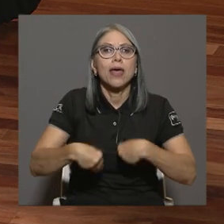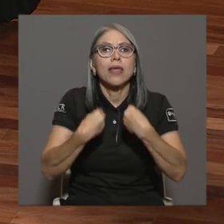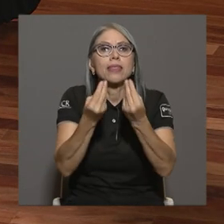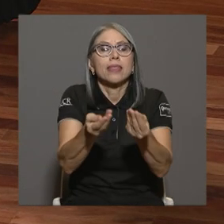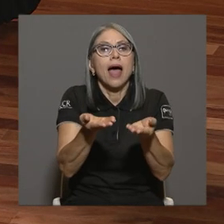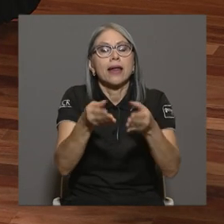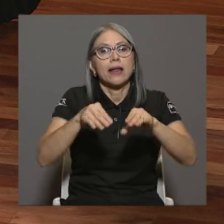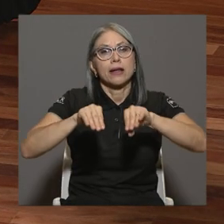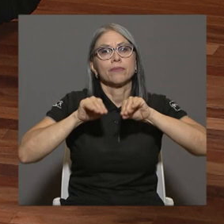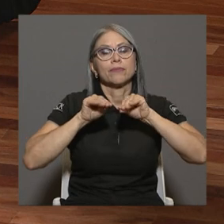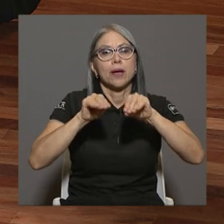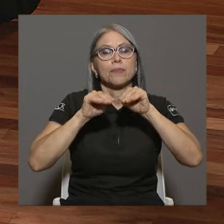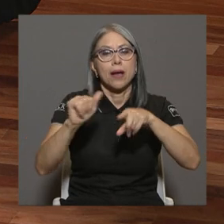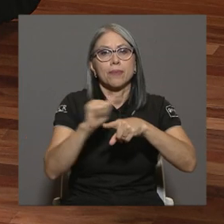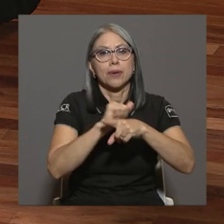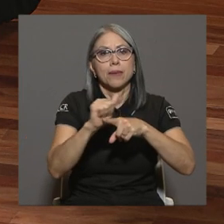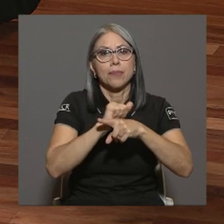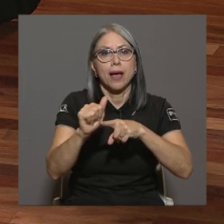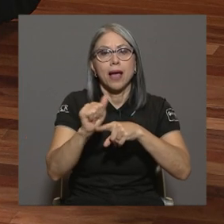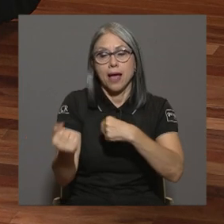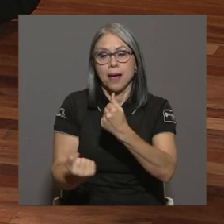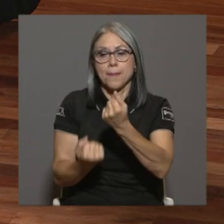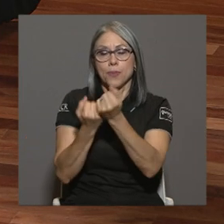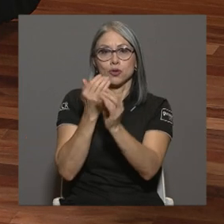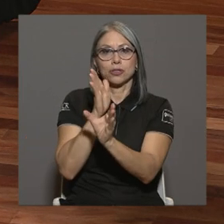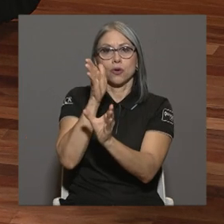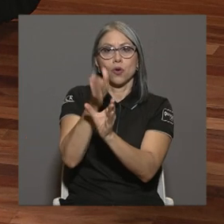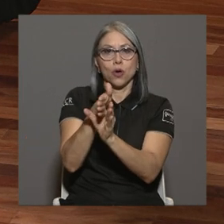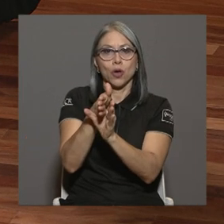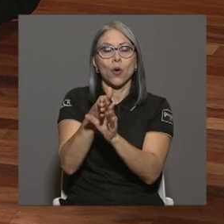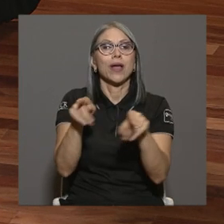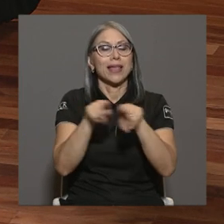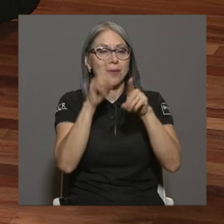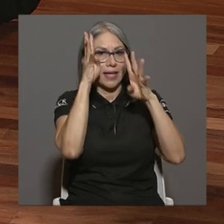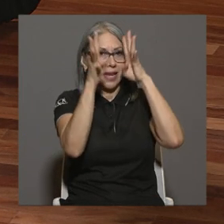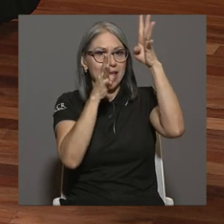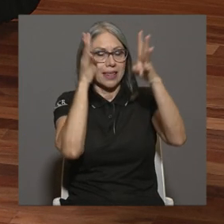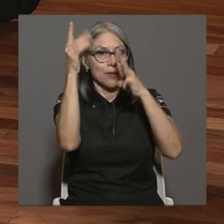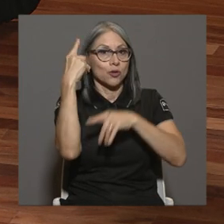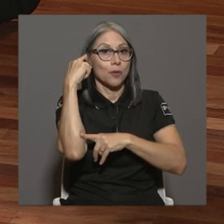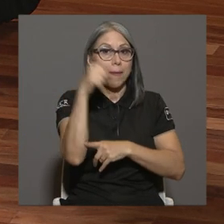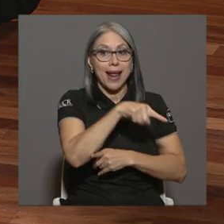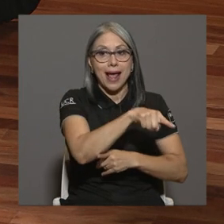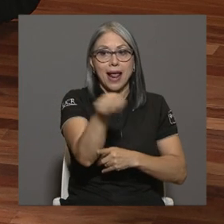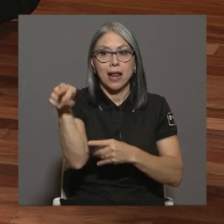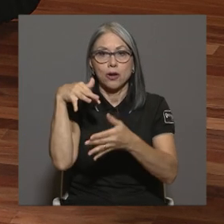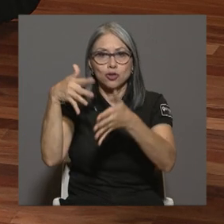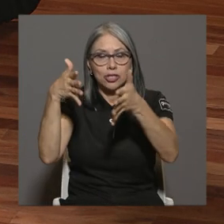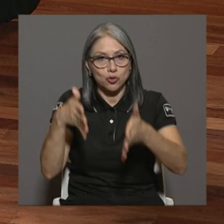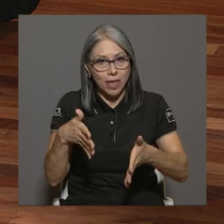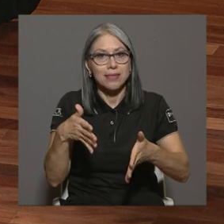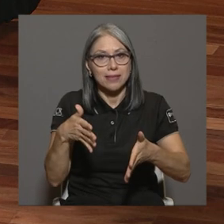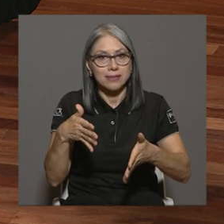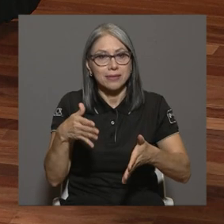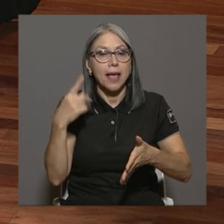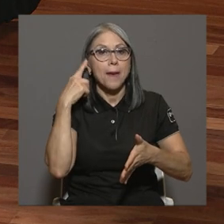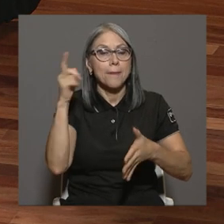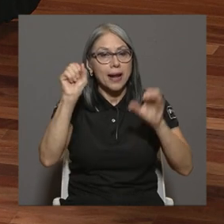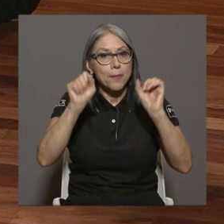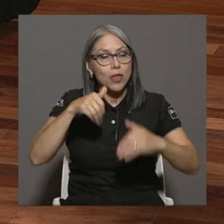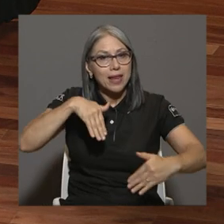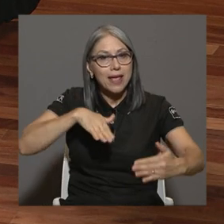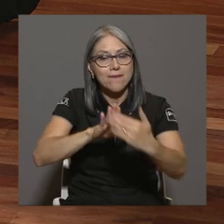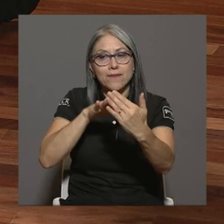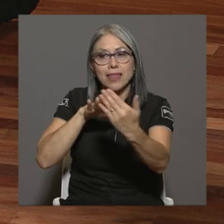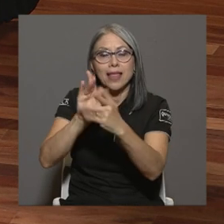recursos pedagógicos, psicológicos y creativos a la población estudiantil para hacer frente a